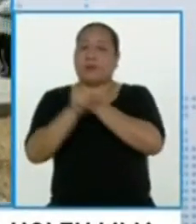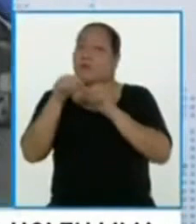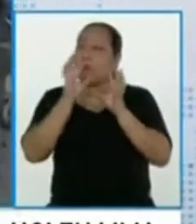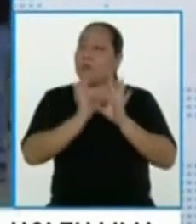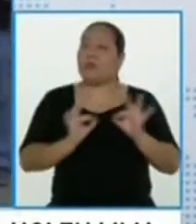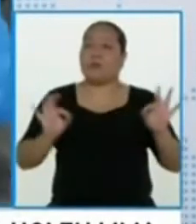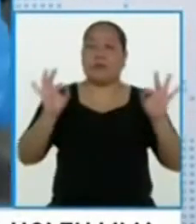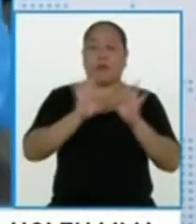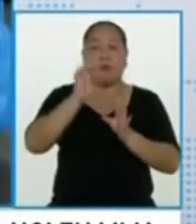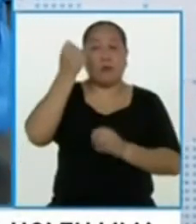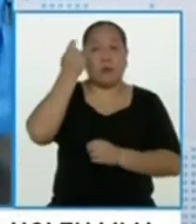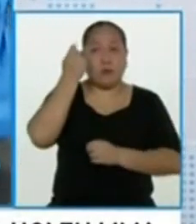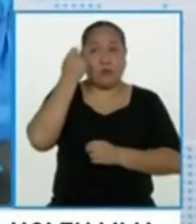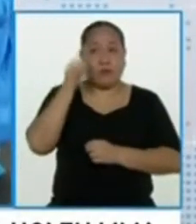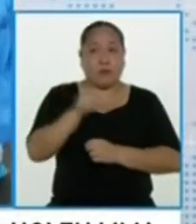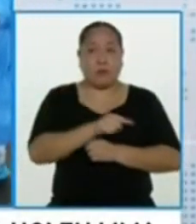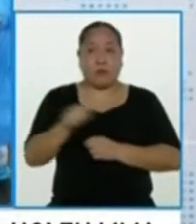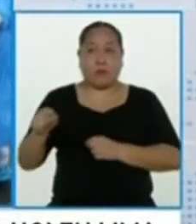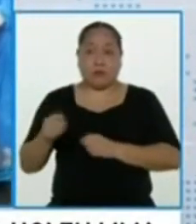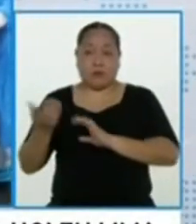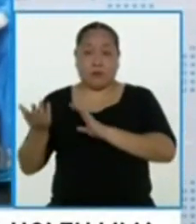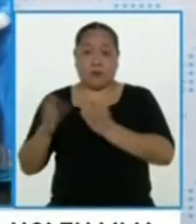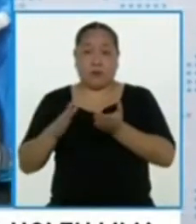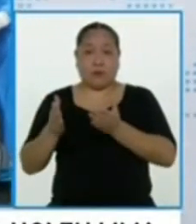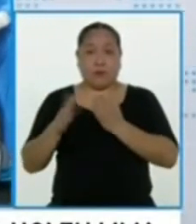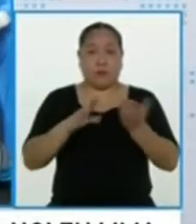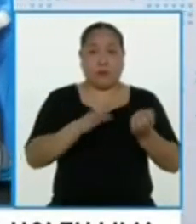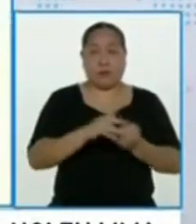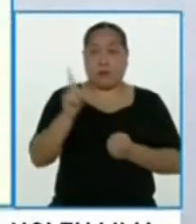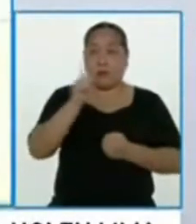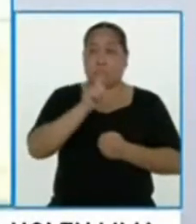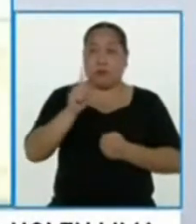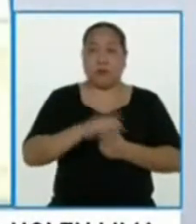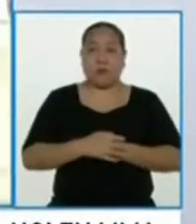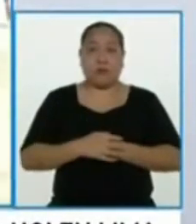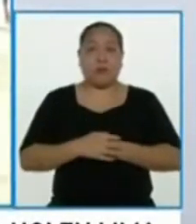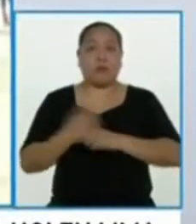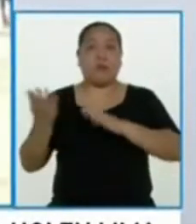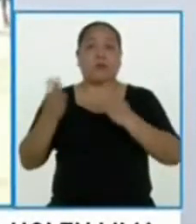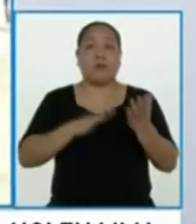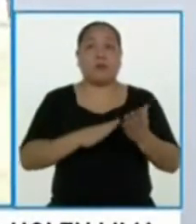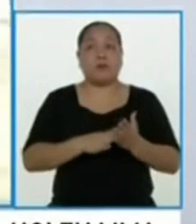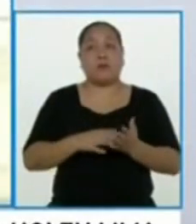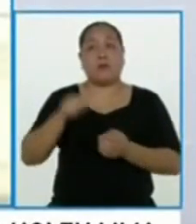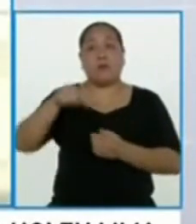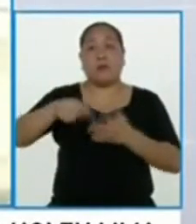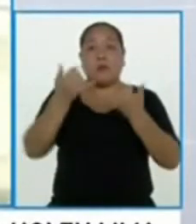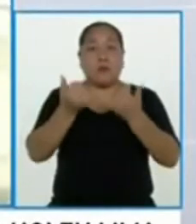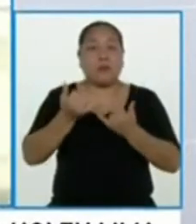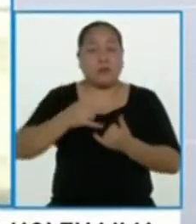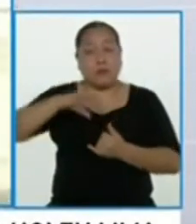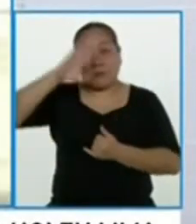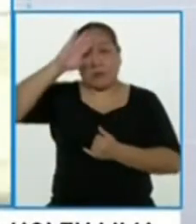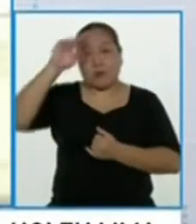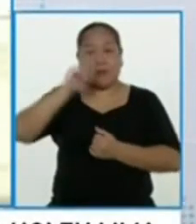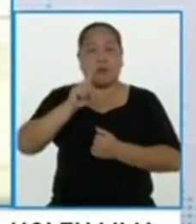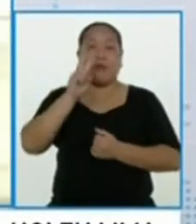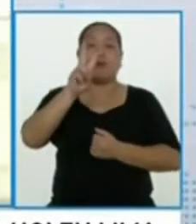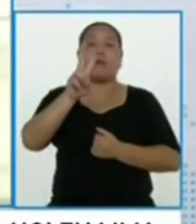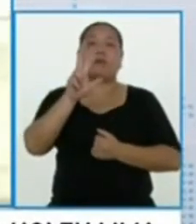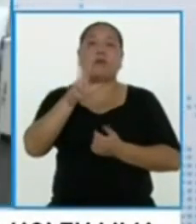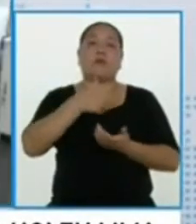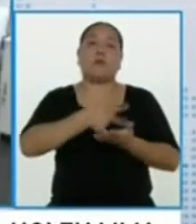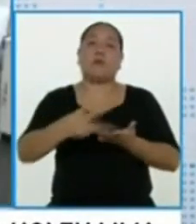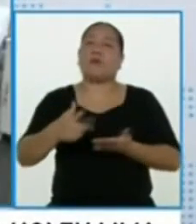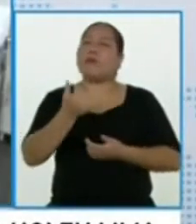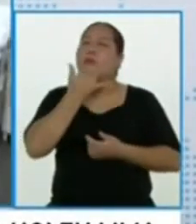que entiendan de que estos fallecidos de ahora no son los fallecidos de que están pasando, que están infectando ahora, son los fallecidos hace 2, 3 semanas. ¿Y